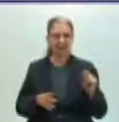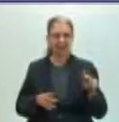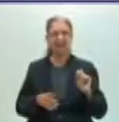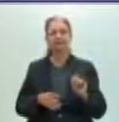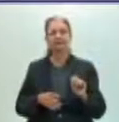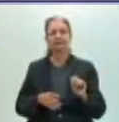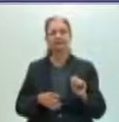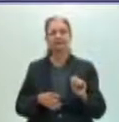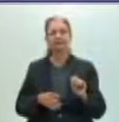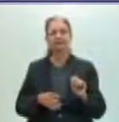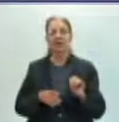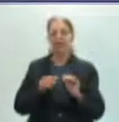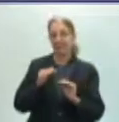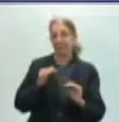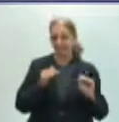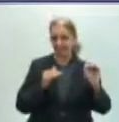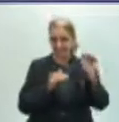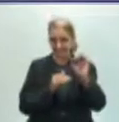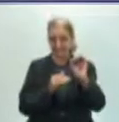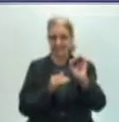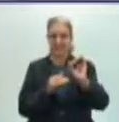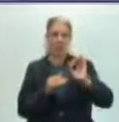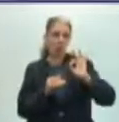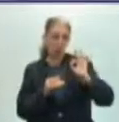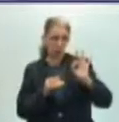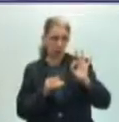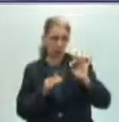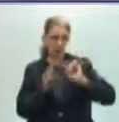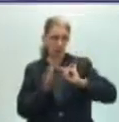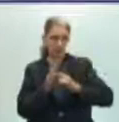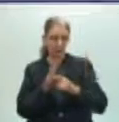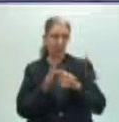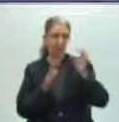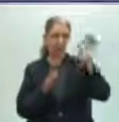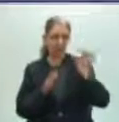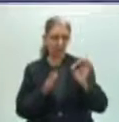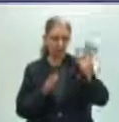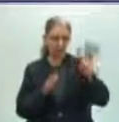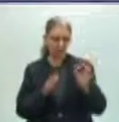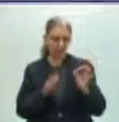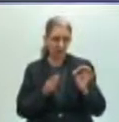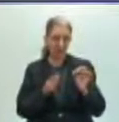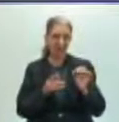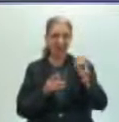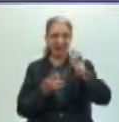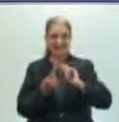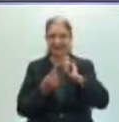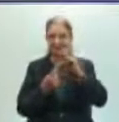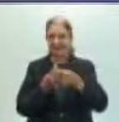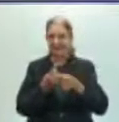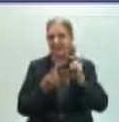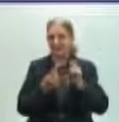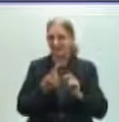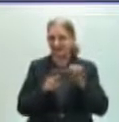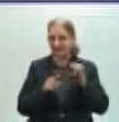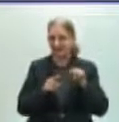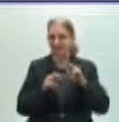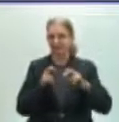en 8 puntos porcentuales al porciento dedicado a la siembra de